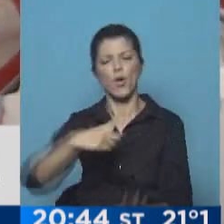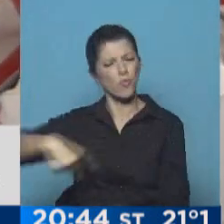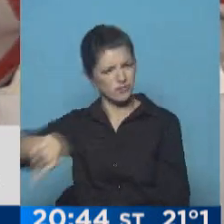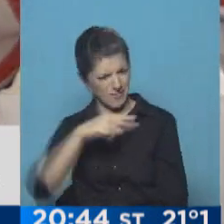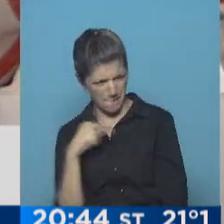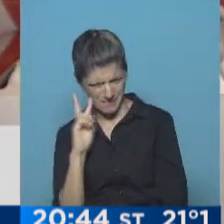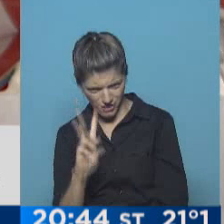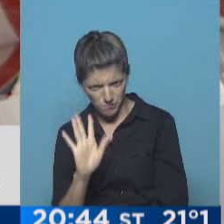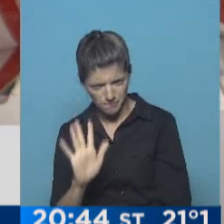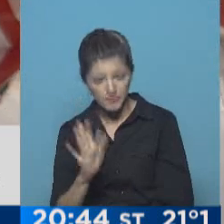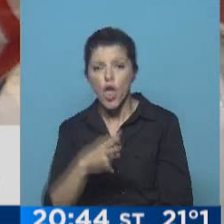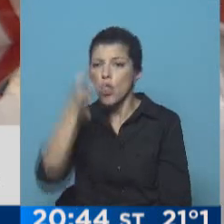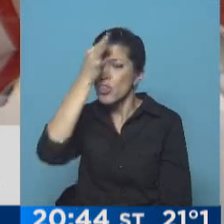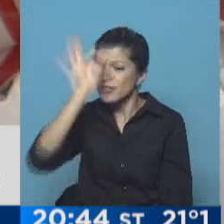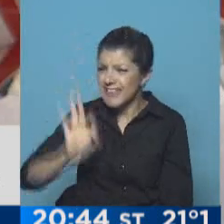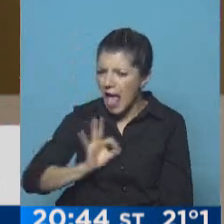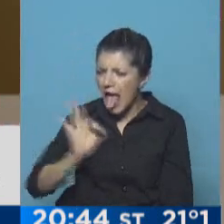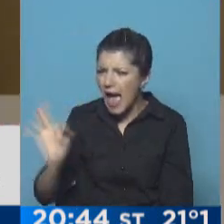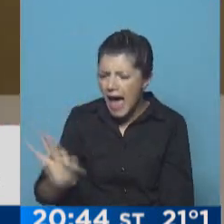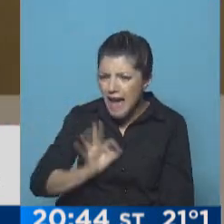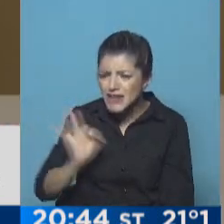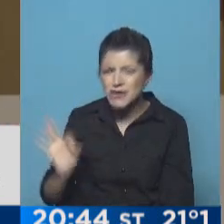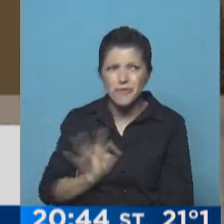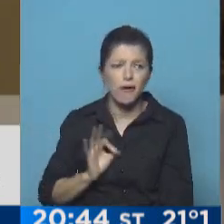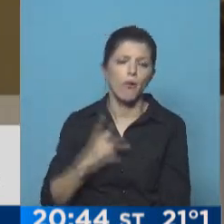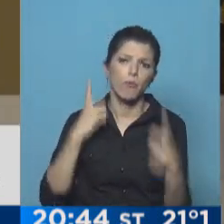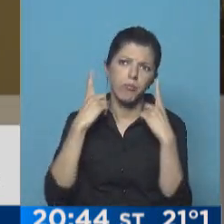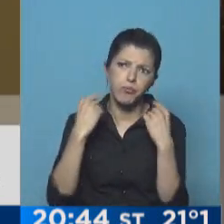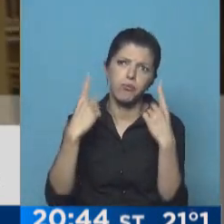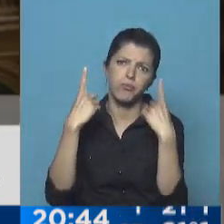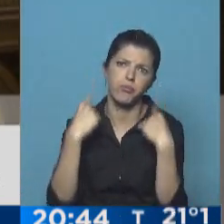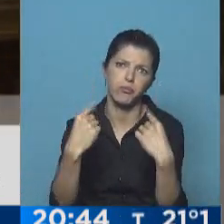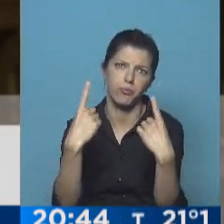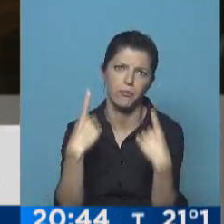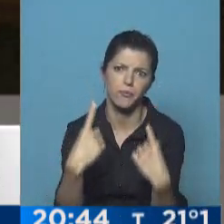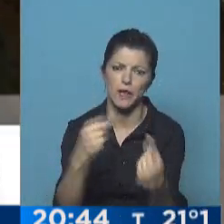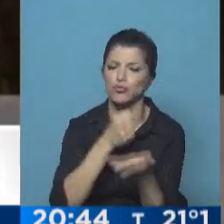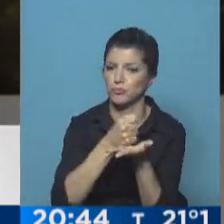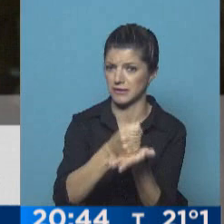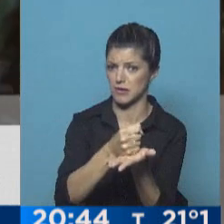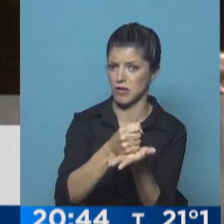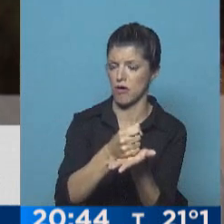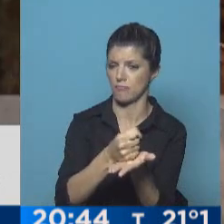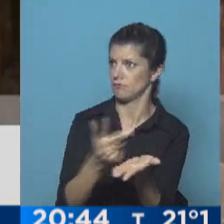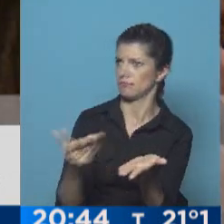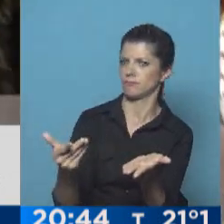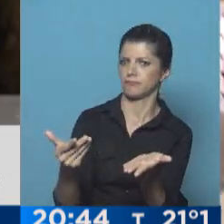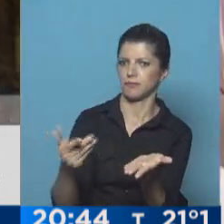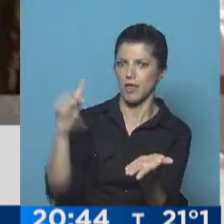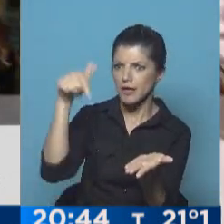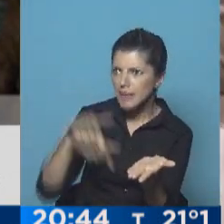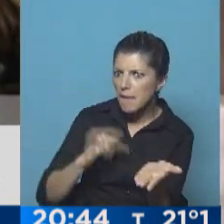años estuvieron criticando sub bueno y que cada